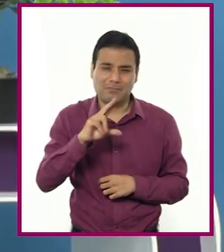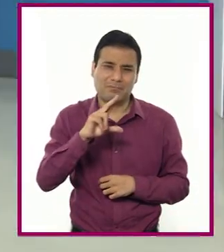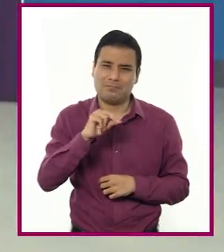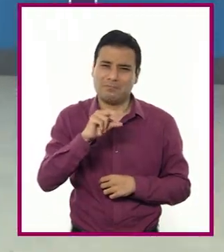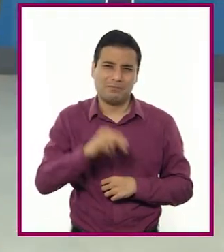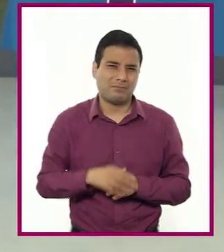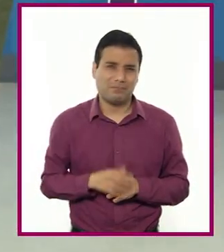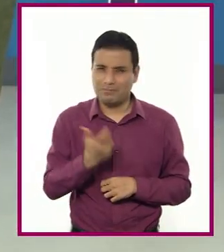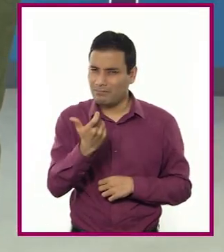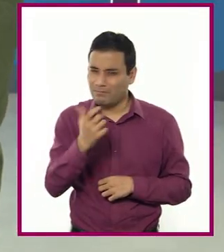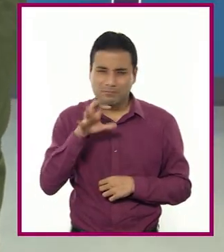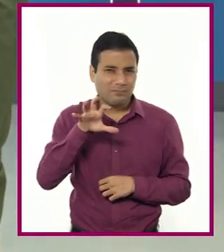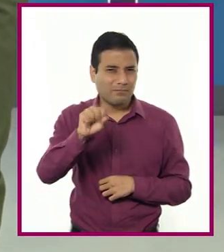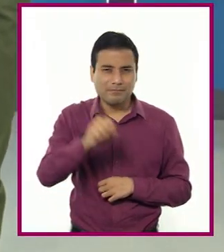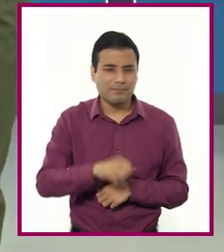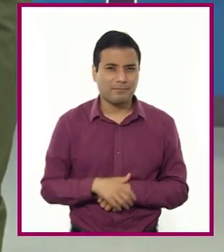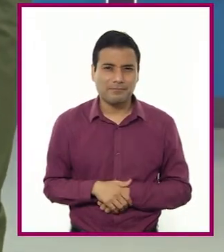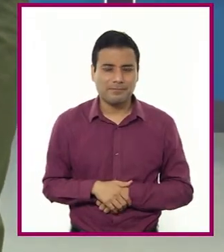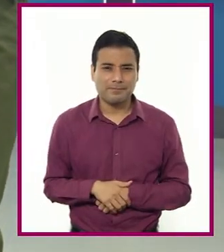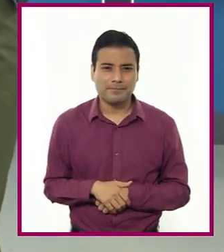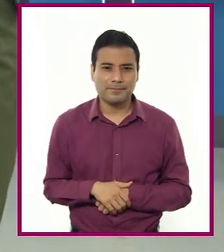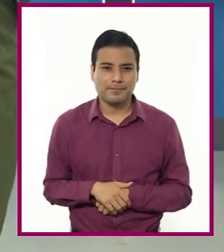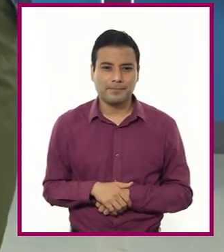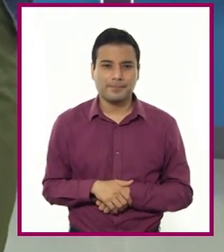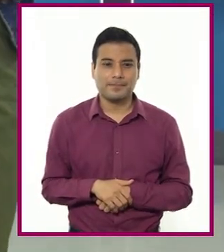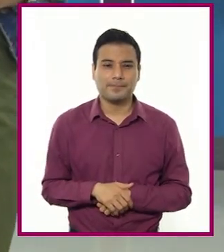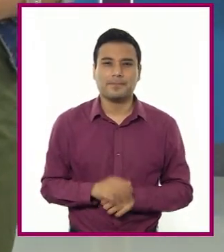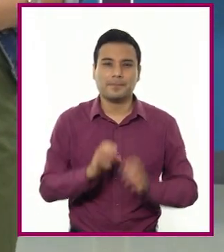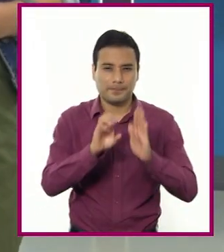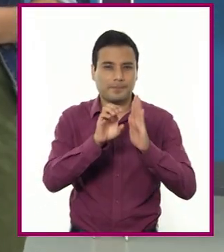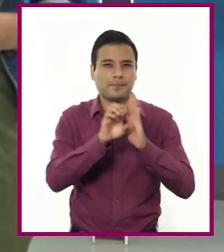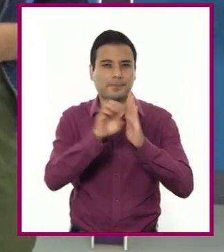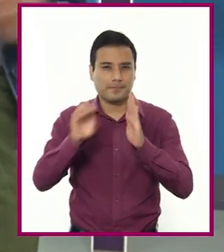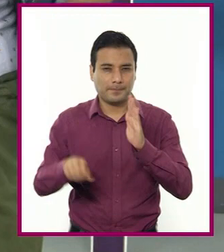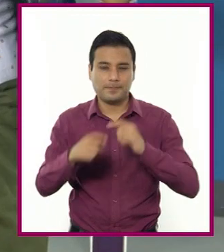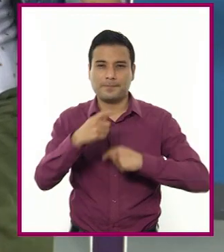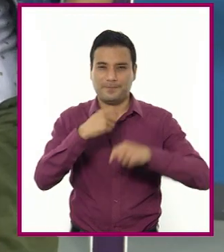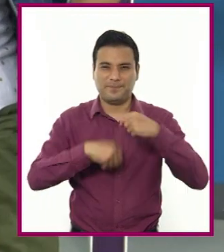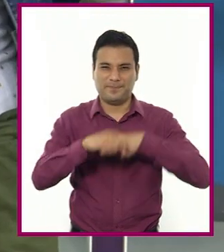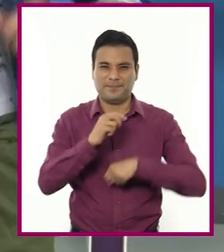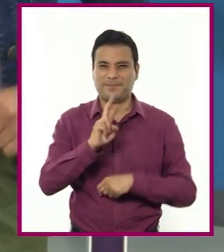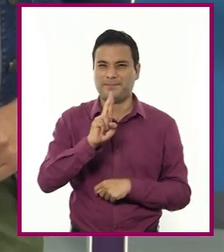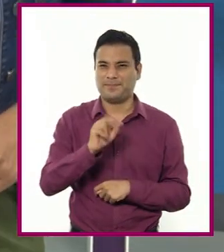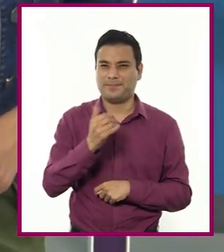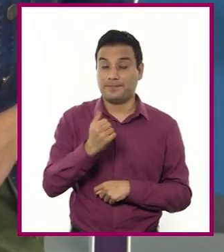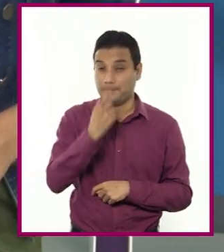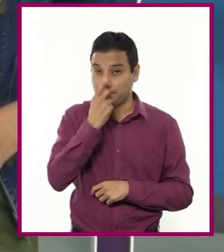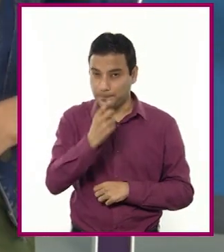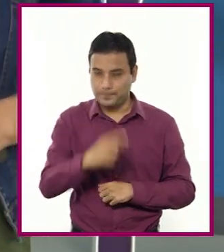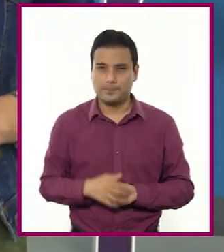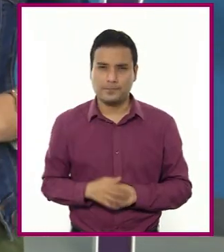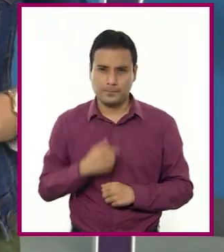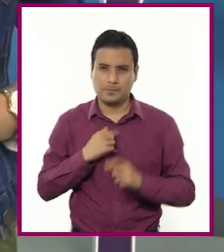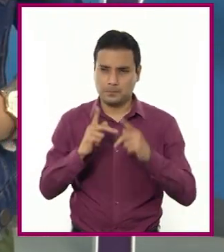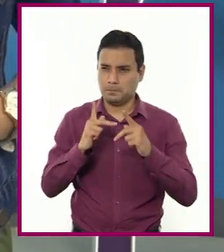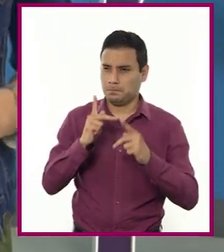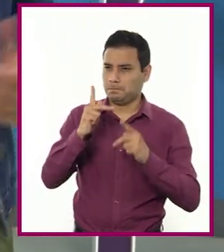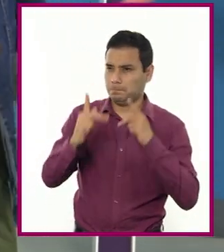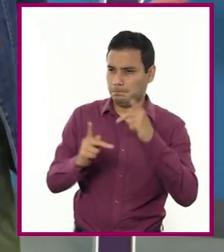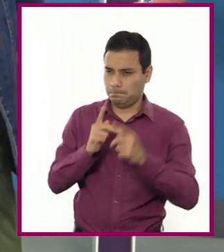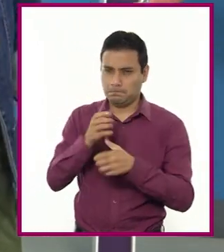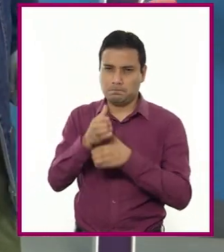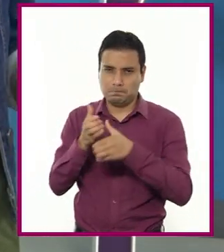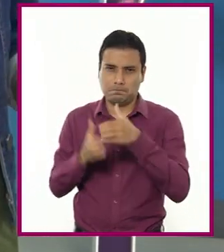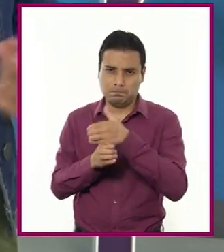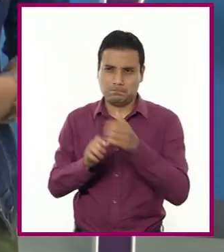familias. Es conocido el ejemplo de las tiendas de raya, donde se prestaba mercancía a los